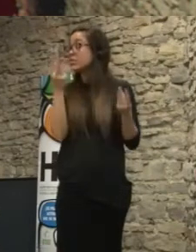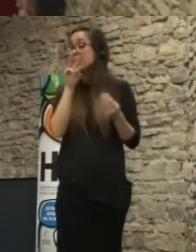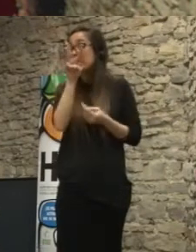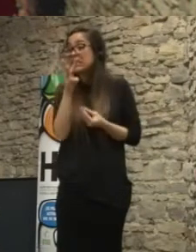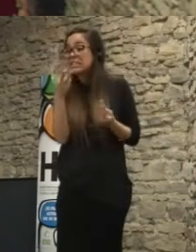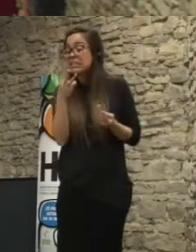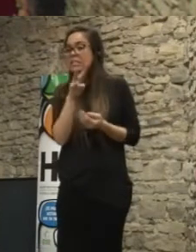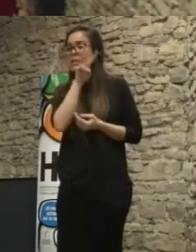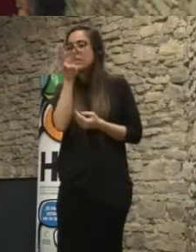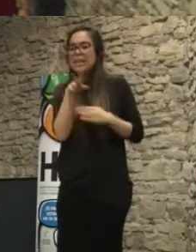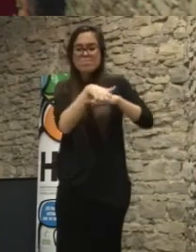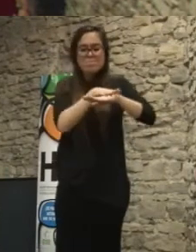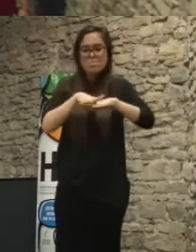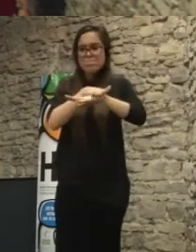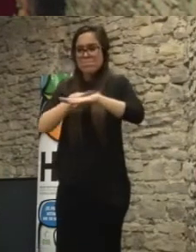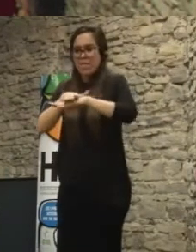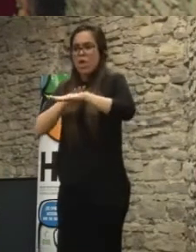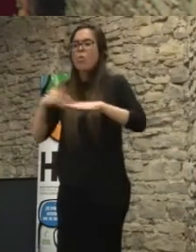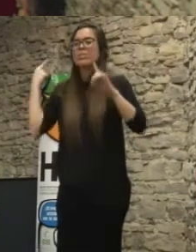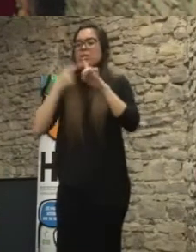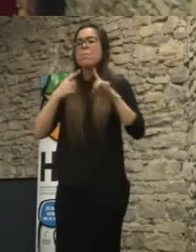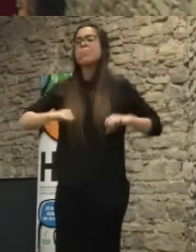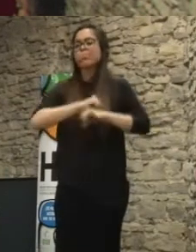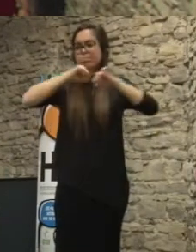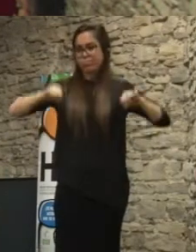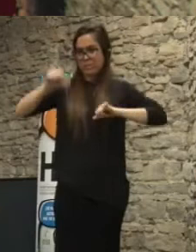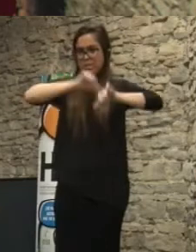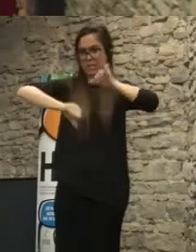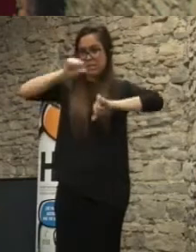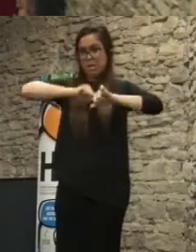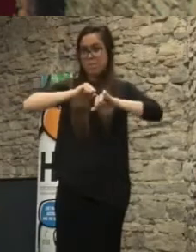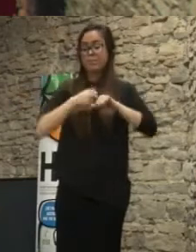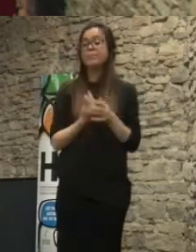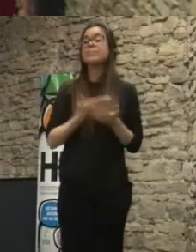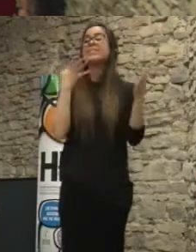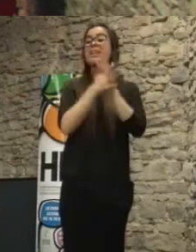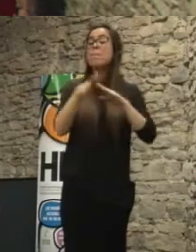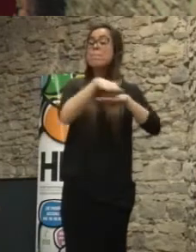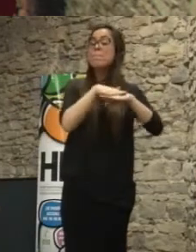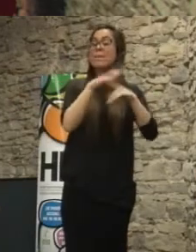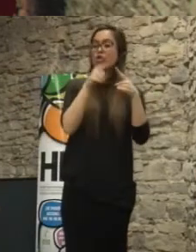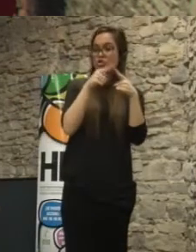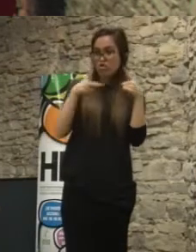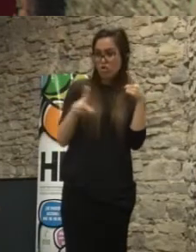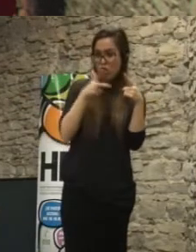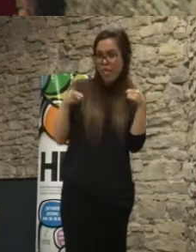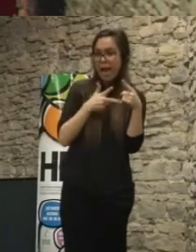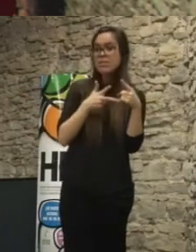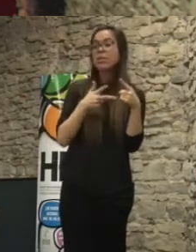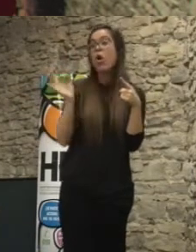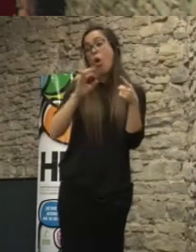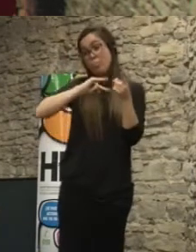tres ejes, digamos, de fortalecimiento asociativo, ¿no? El fortalecimiento social o del